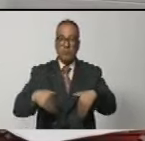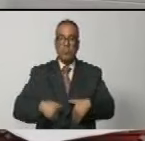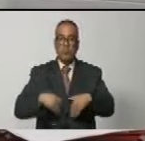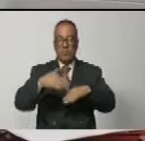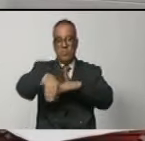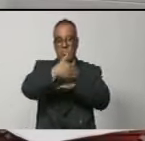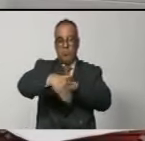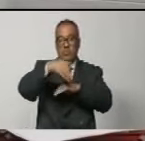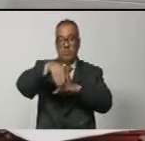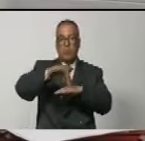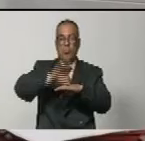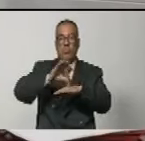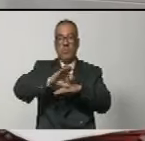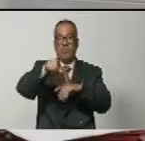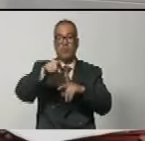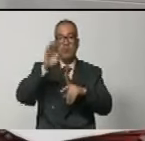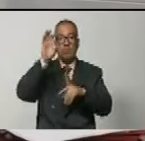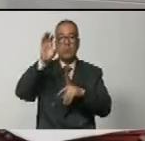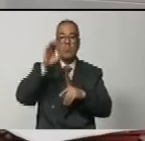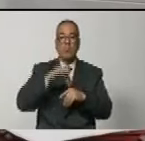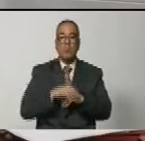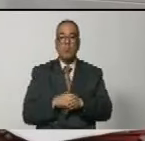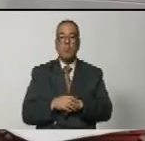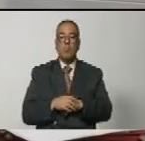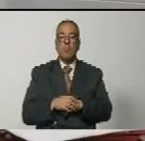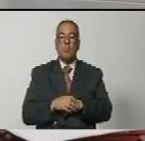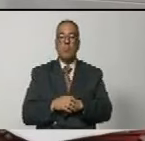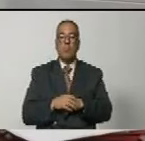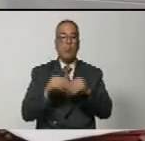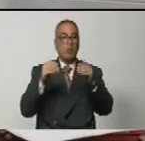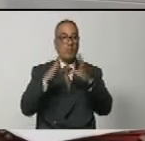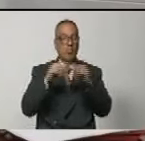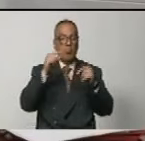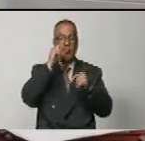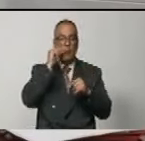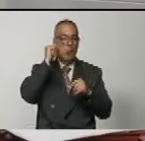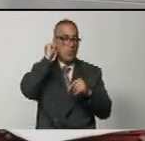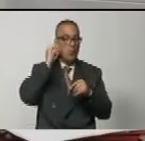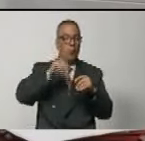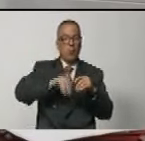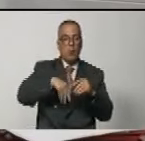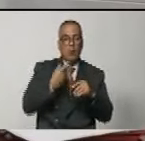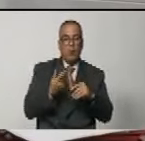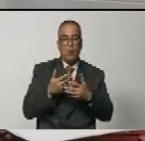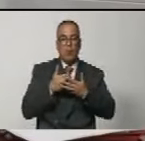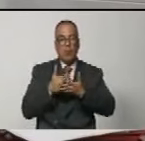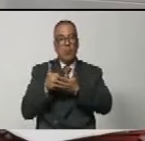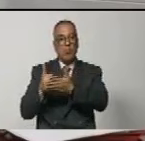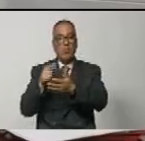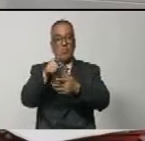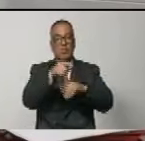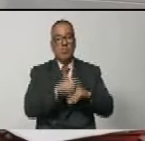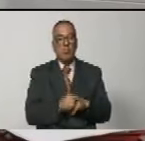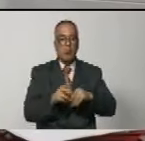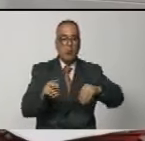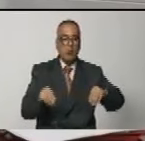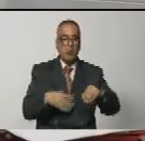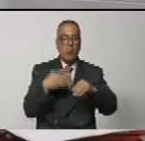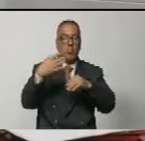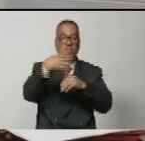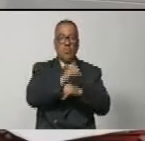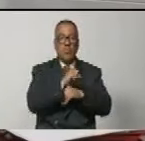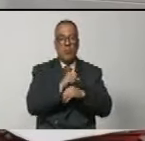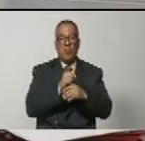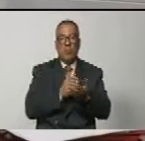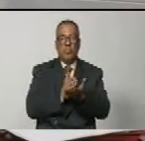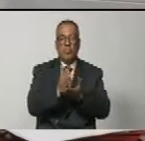las calles de esta ciudad y de este país para que todas y todos pudiéramos aportar y lograr por